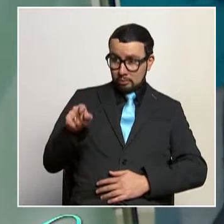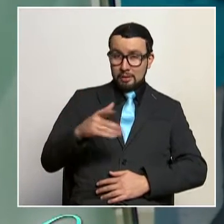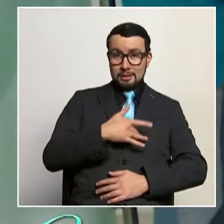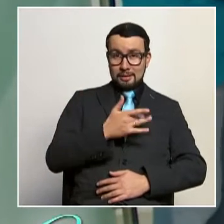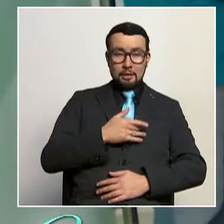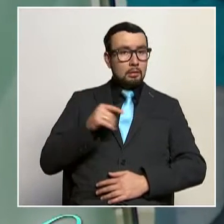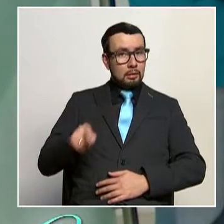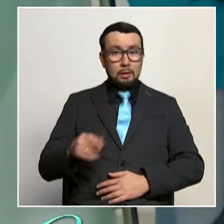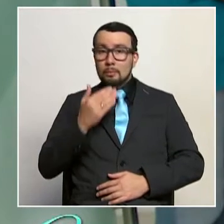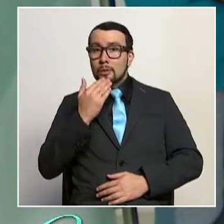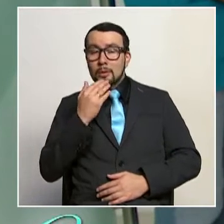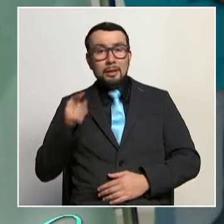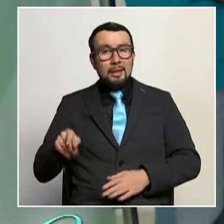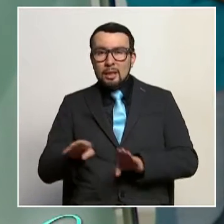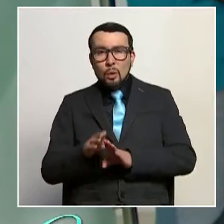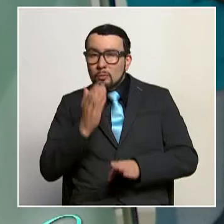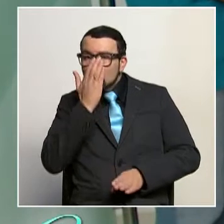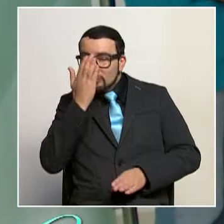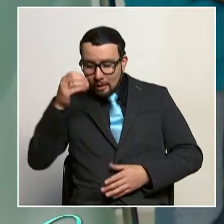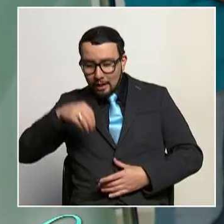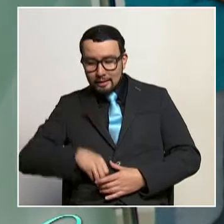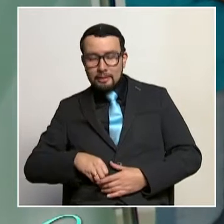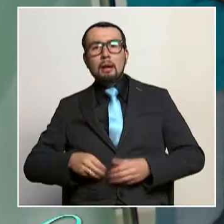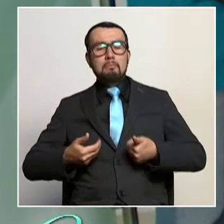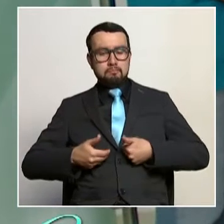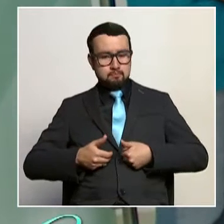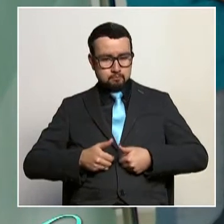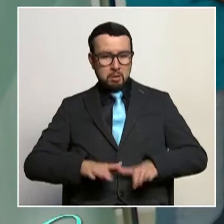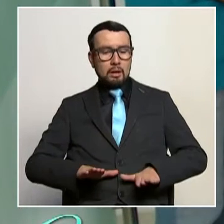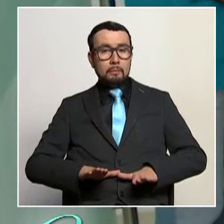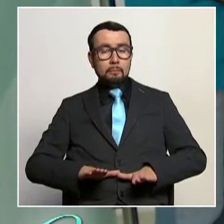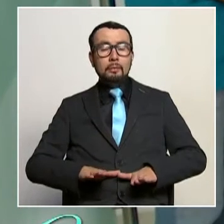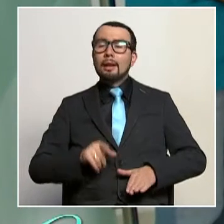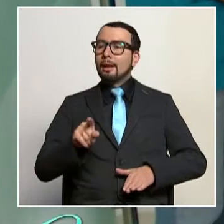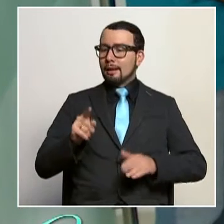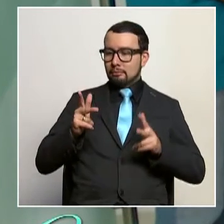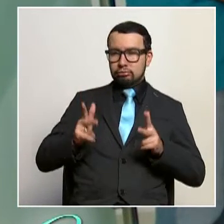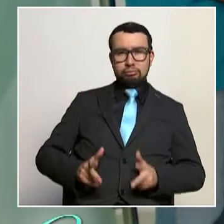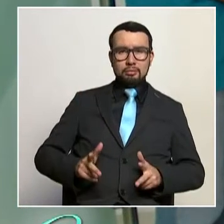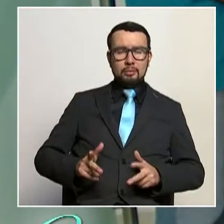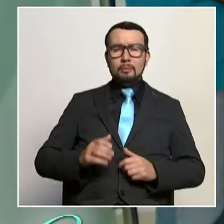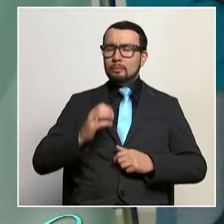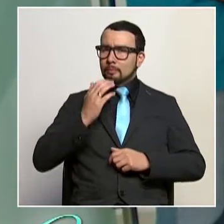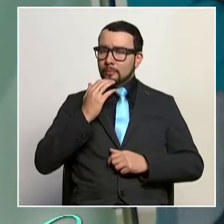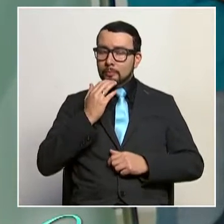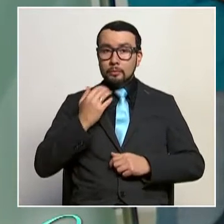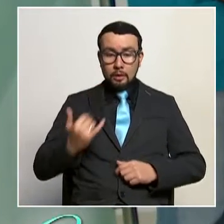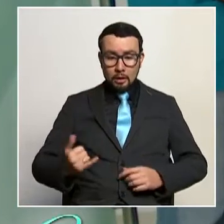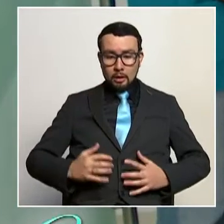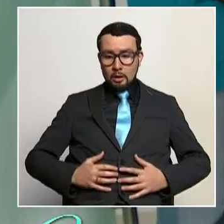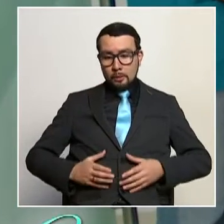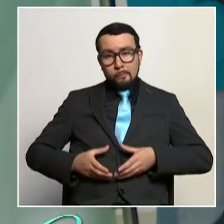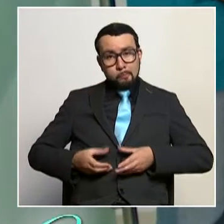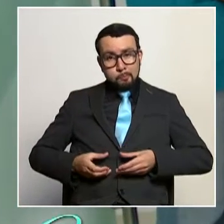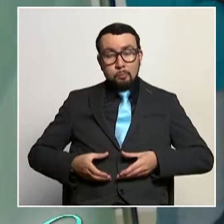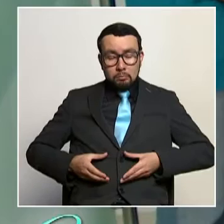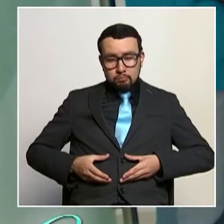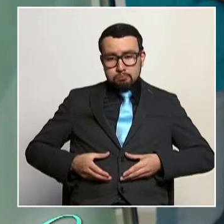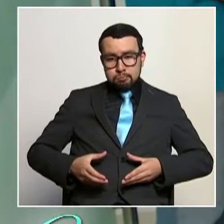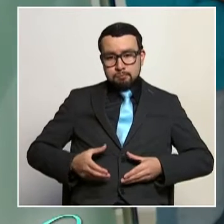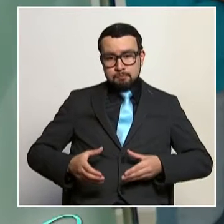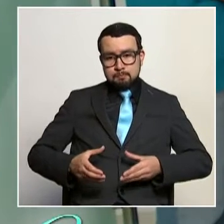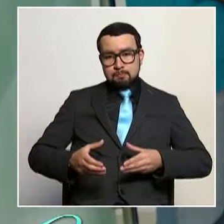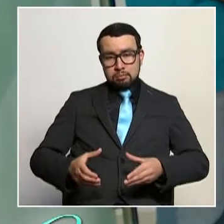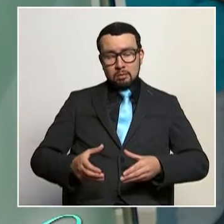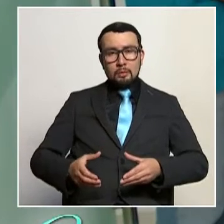la respiración de las bacterias, él descansa. Obviamente cuando un intestino se inflama, se